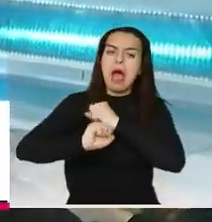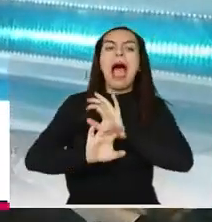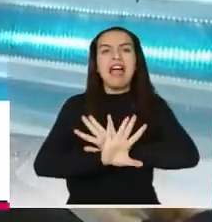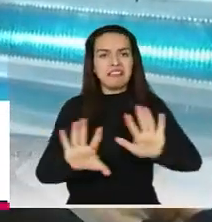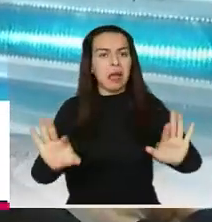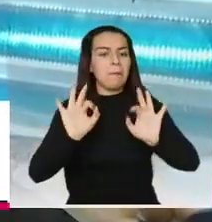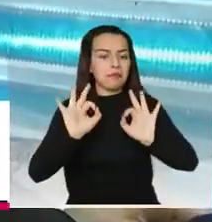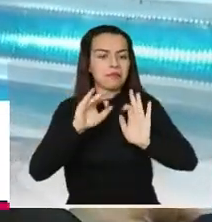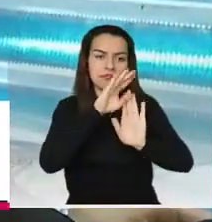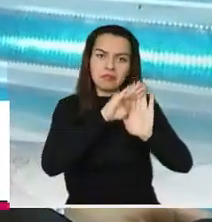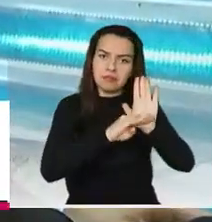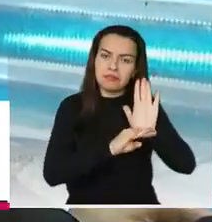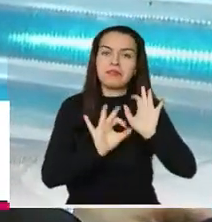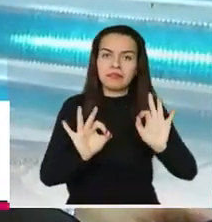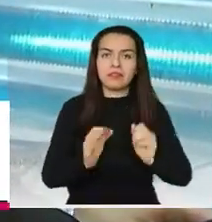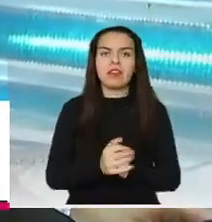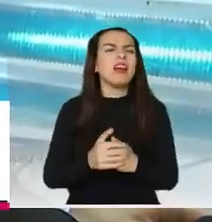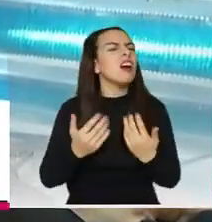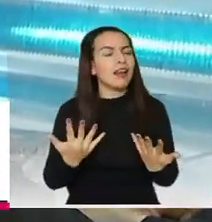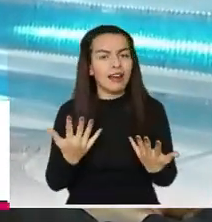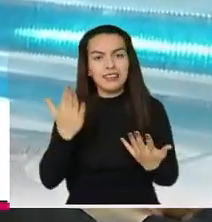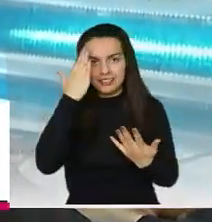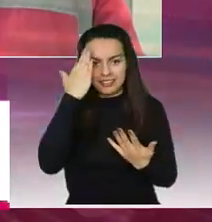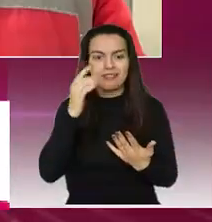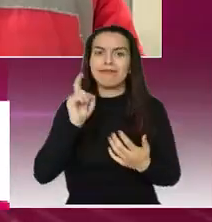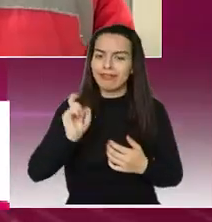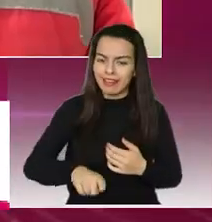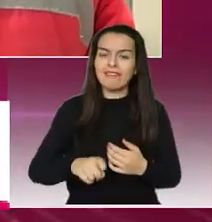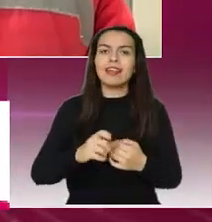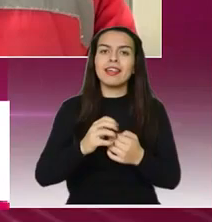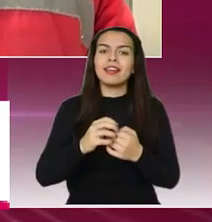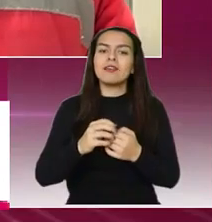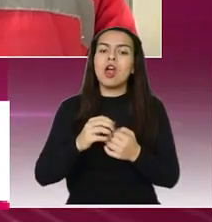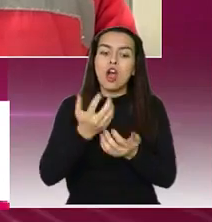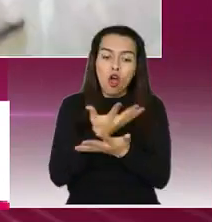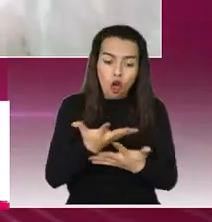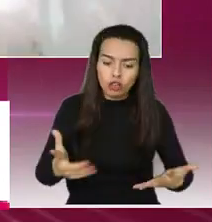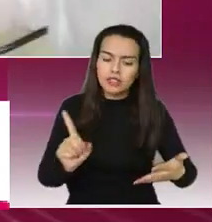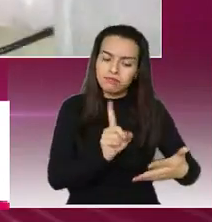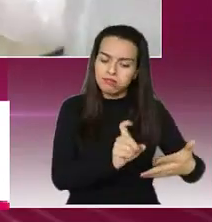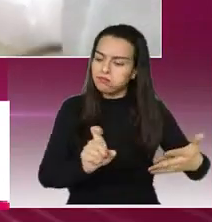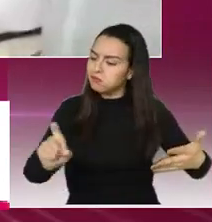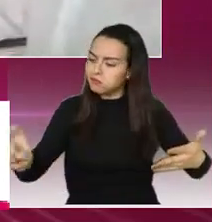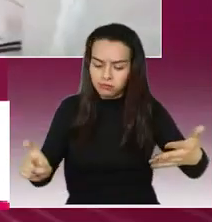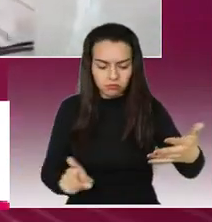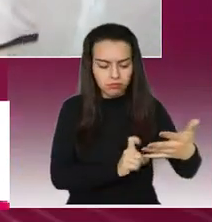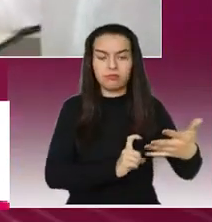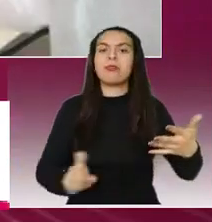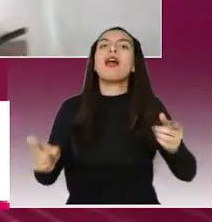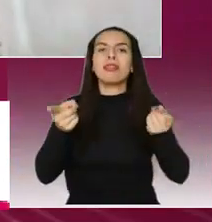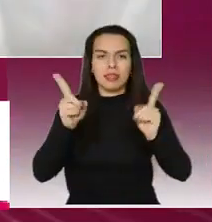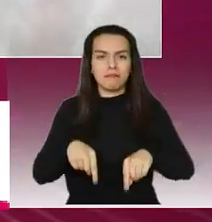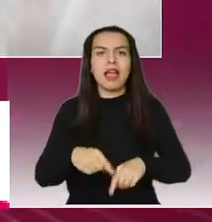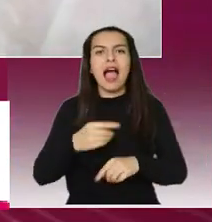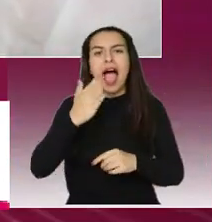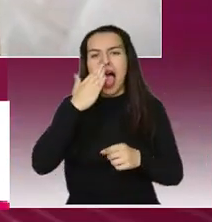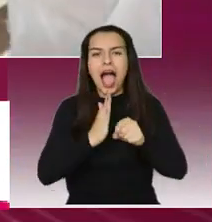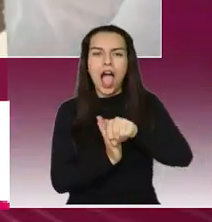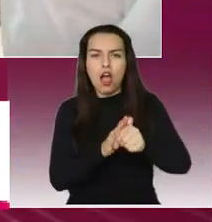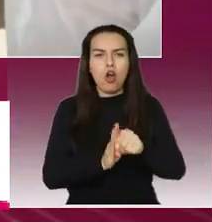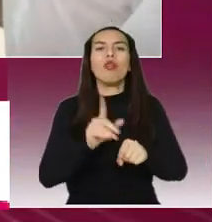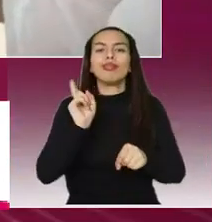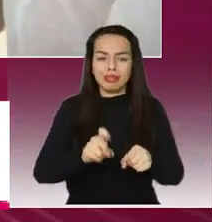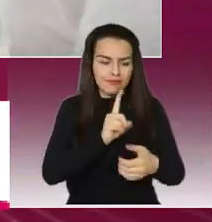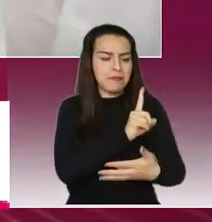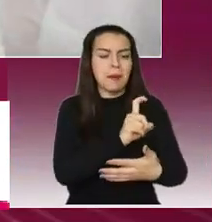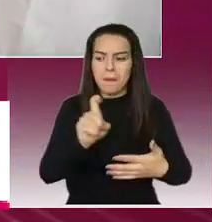la desinfección a cada menudo tiempo de la mercancía, como también el regado de alcohol a menudo tiempo y la desinfección